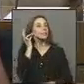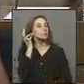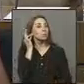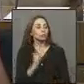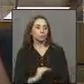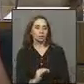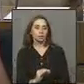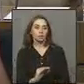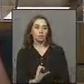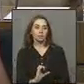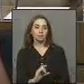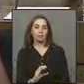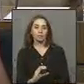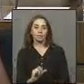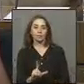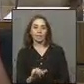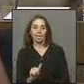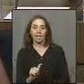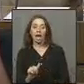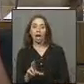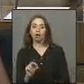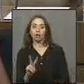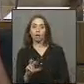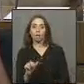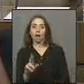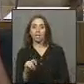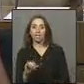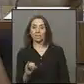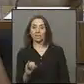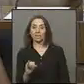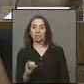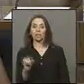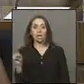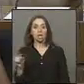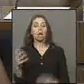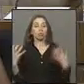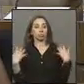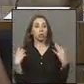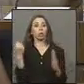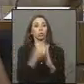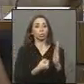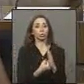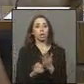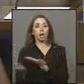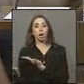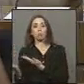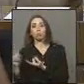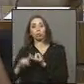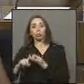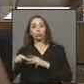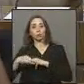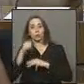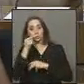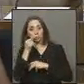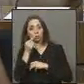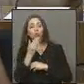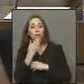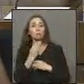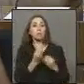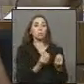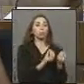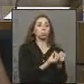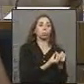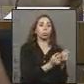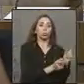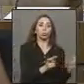Robaretti, quien tomó la bandera de lucha, no solamente por su marido, sino por muchos chilenos